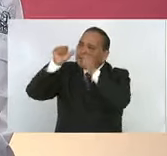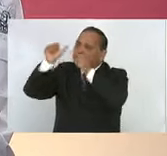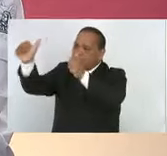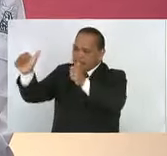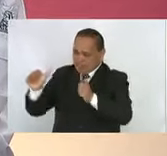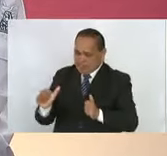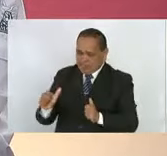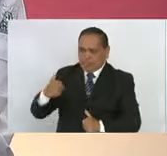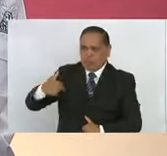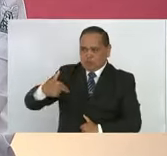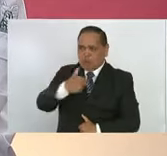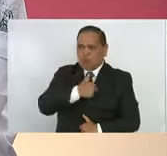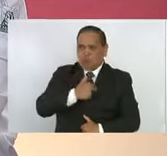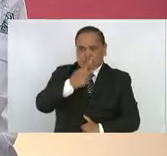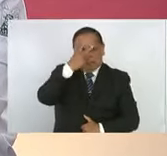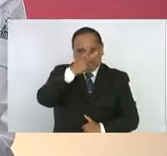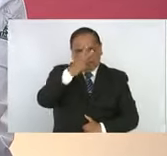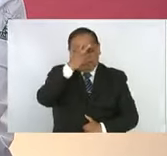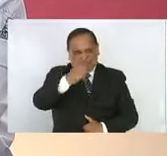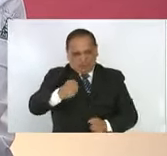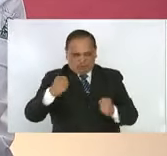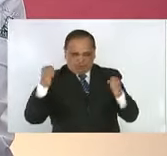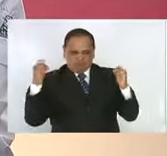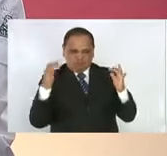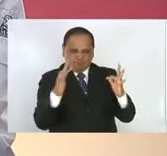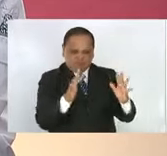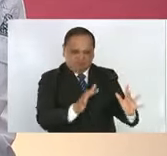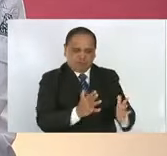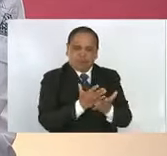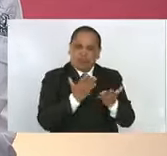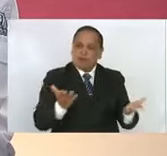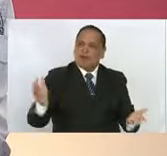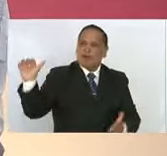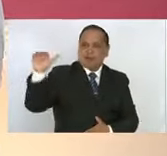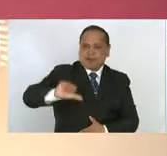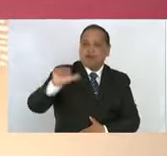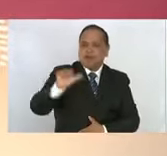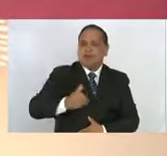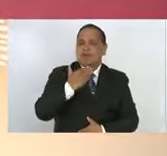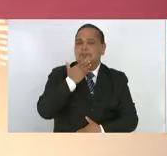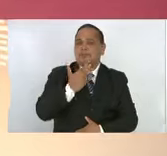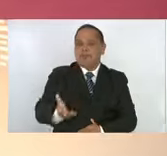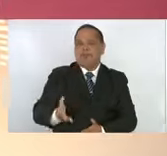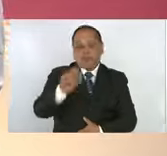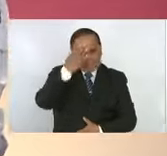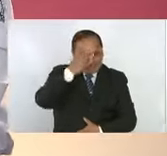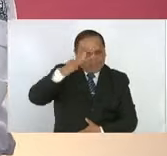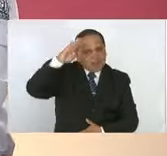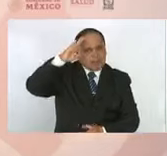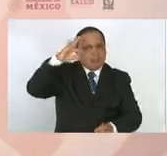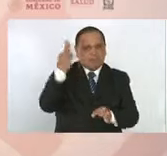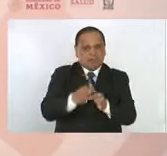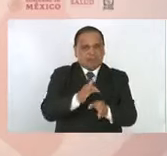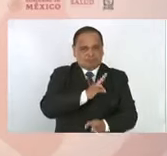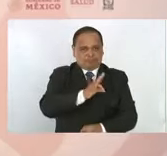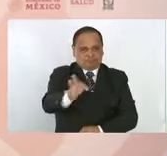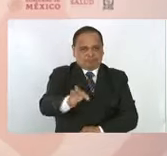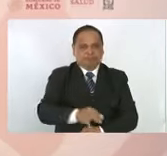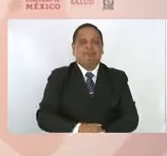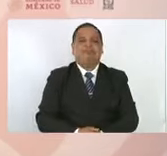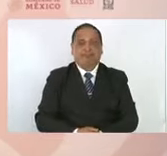cuando fuimos perseguidos en México, gracias a lo cual hoy estamos cumpliendo nuestro deber en Cuba. Sin duda, la relación de estos